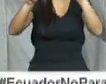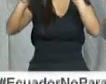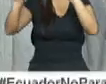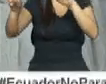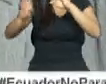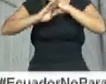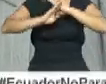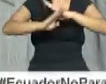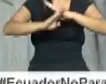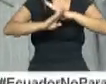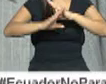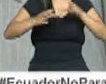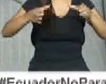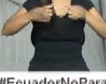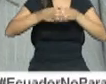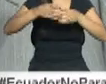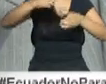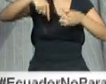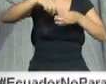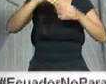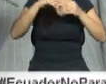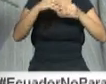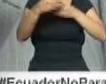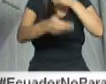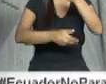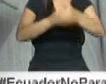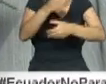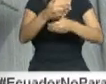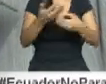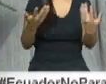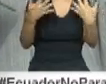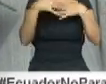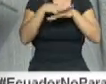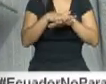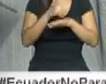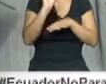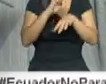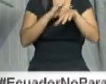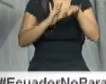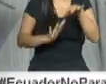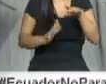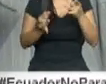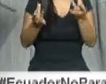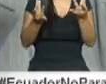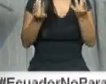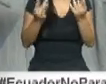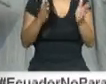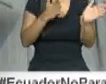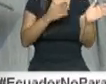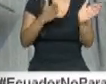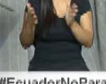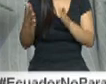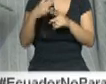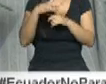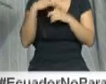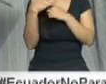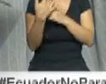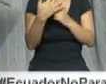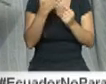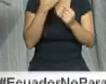general, se debió haber llevado un proceso integral, complejo, planificado, sistematizado, ¿no?, sistemático,